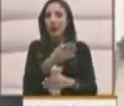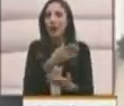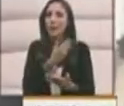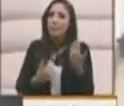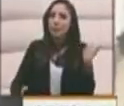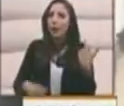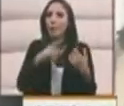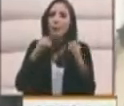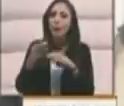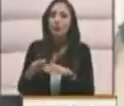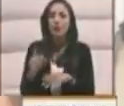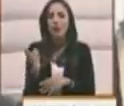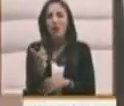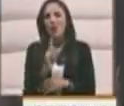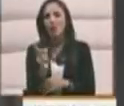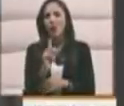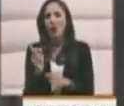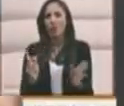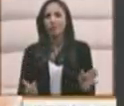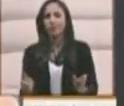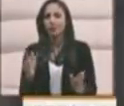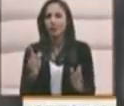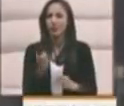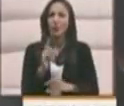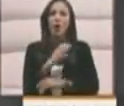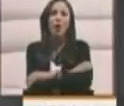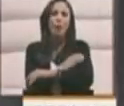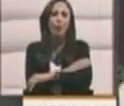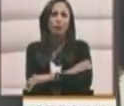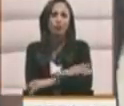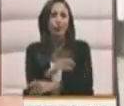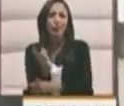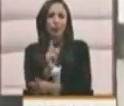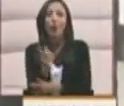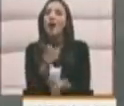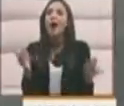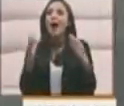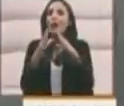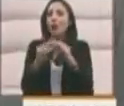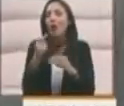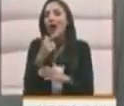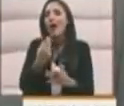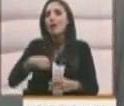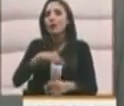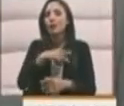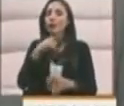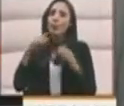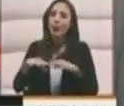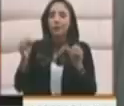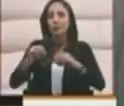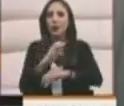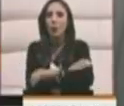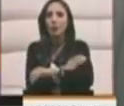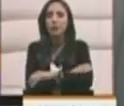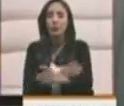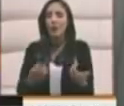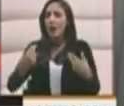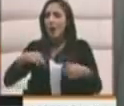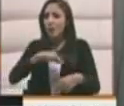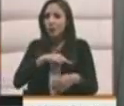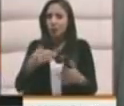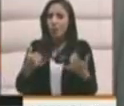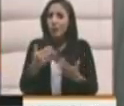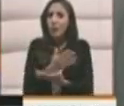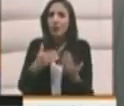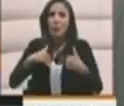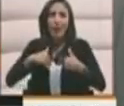No, en absoluto. Más bien por el lado de allá es que nos quieren ver a nosotros en un ataúd. Todo lo contrario. A los venezolanos estamos cansados también de las mentiras,